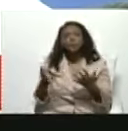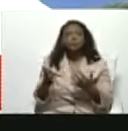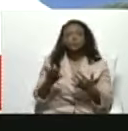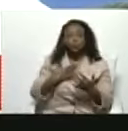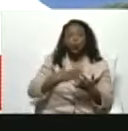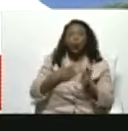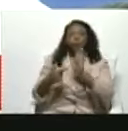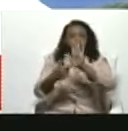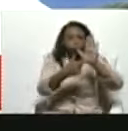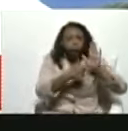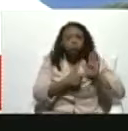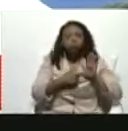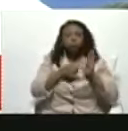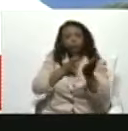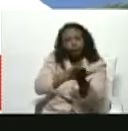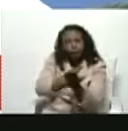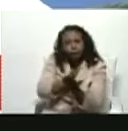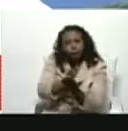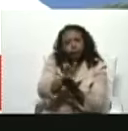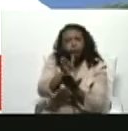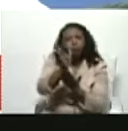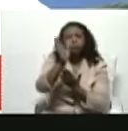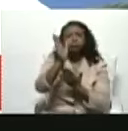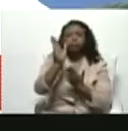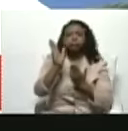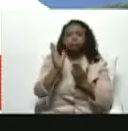en manifestando esa diversa...